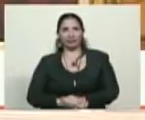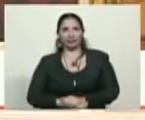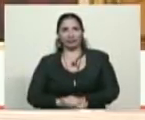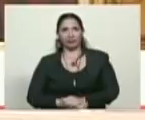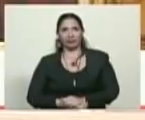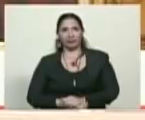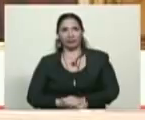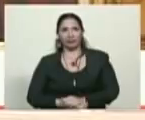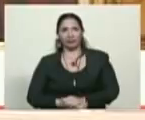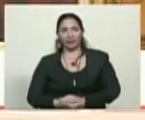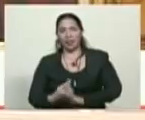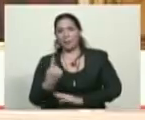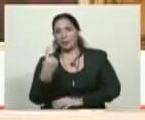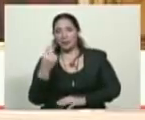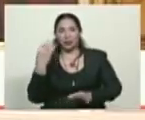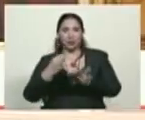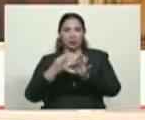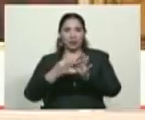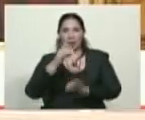del 1 de septiembre del año